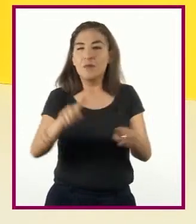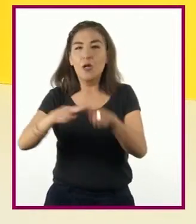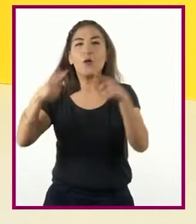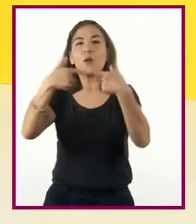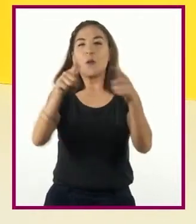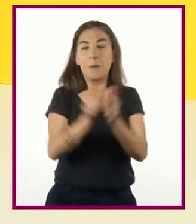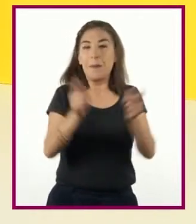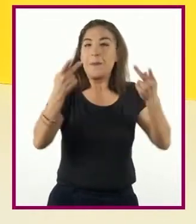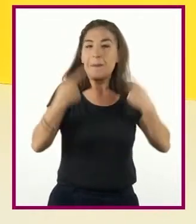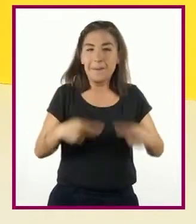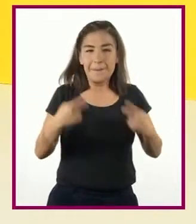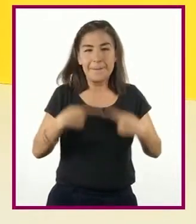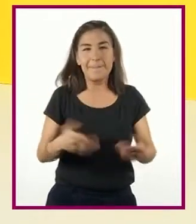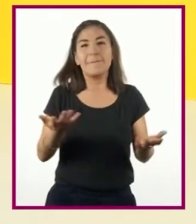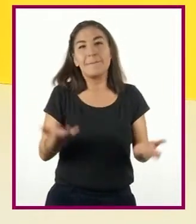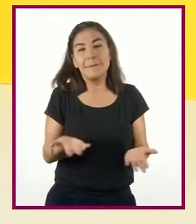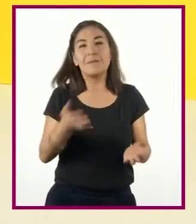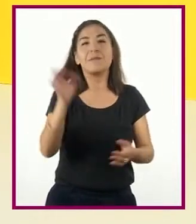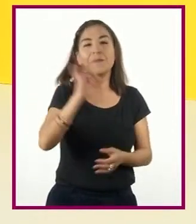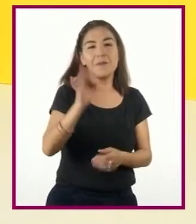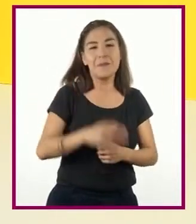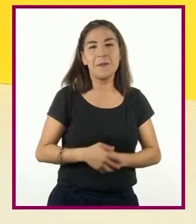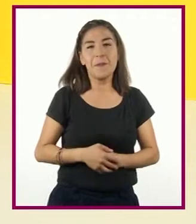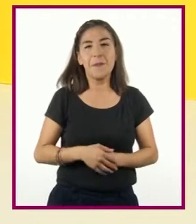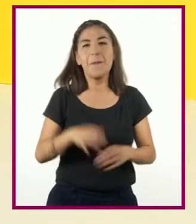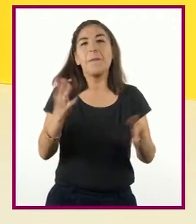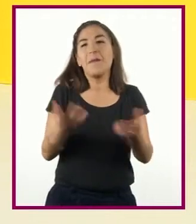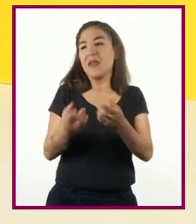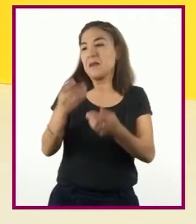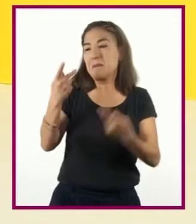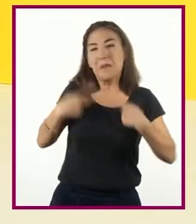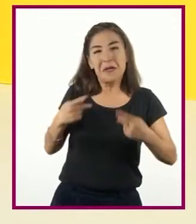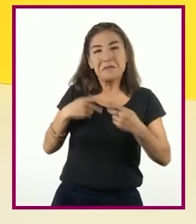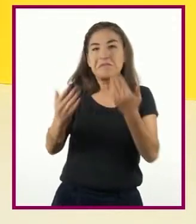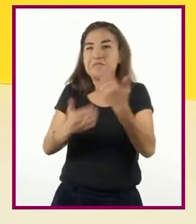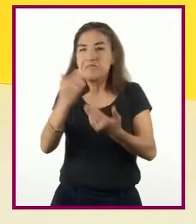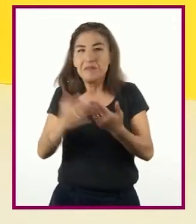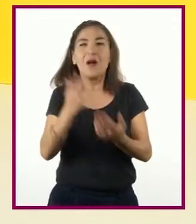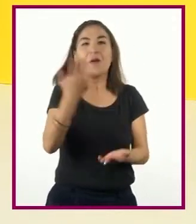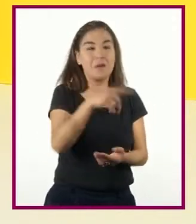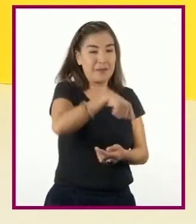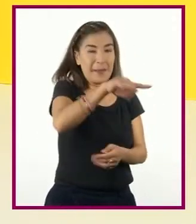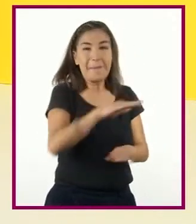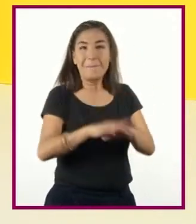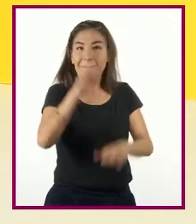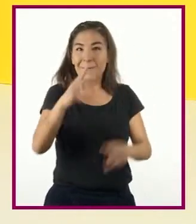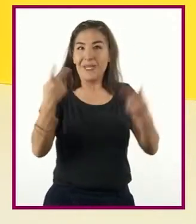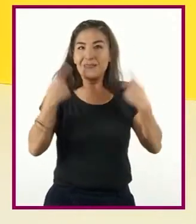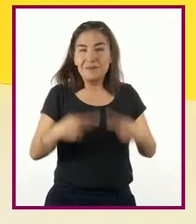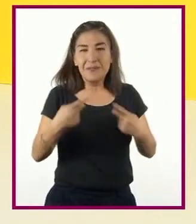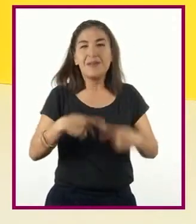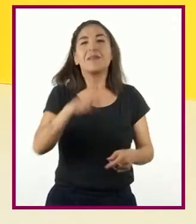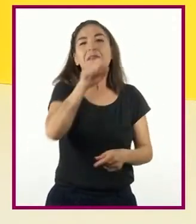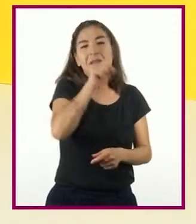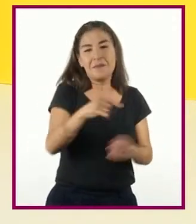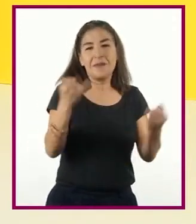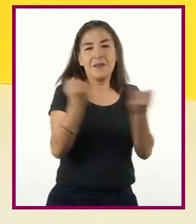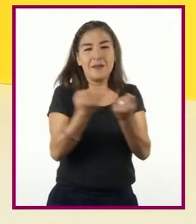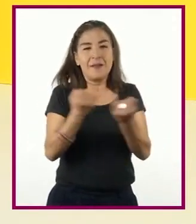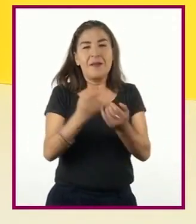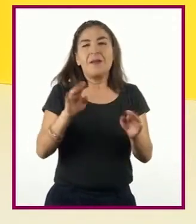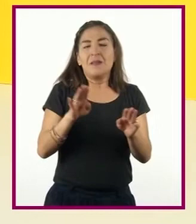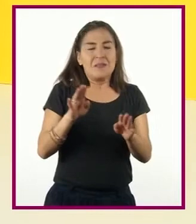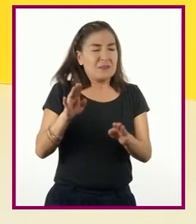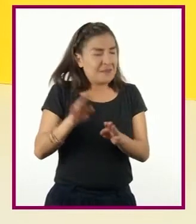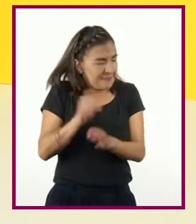de personas, ya sea que tengan unos cuantos integrantes o por el contrario, un número considerable, o bien sea que